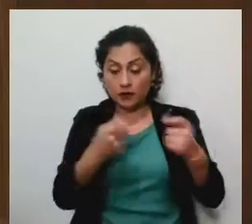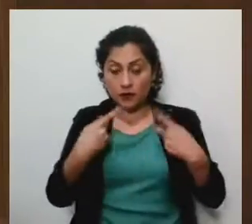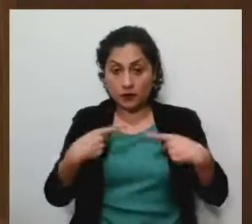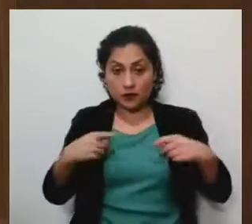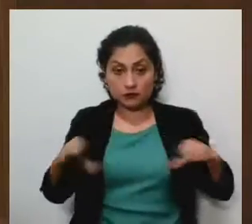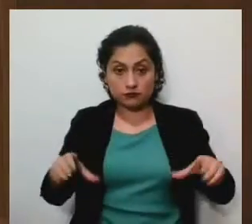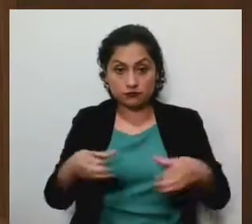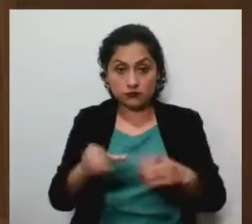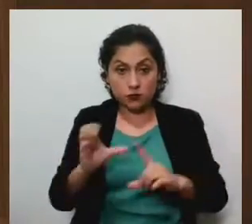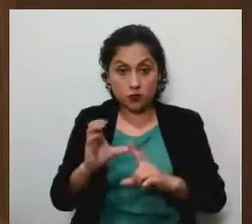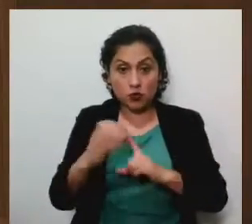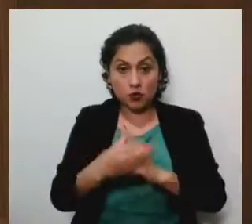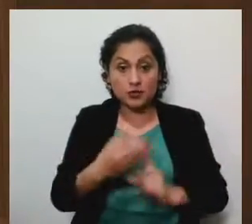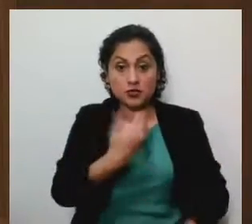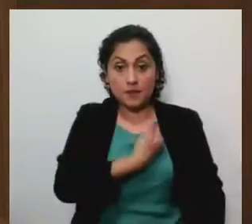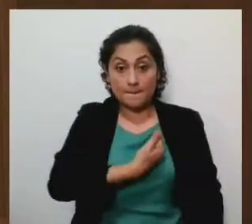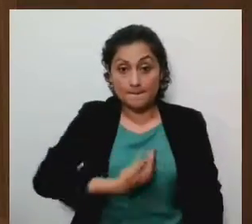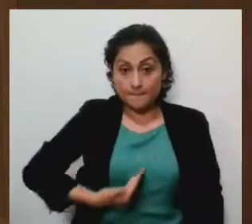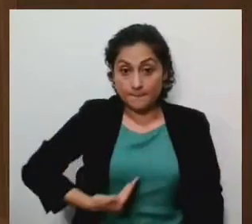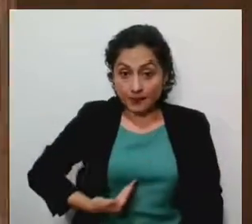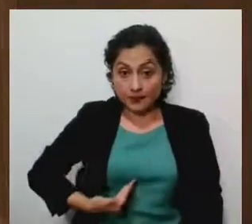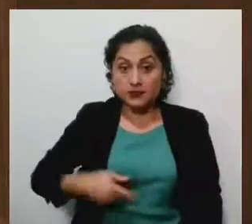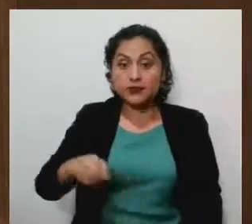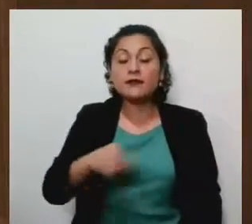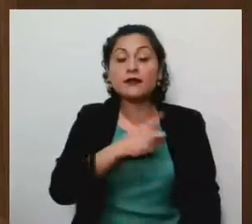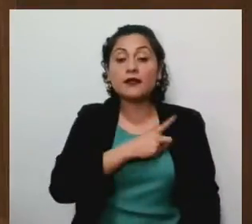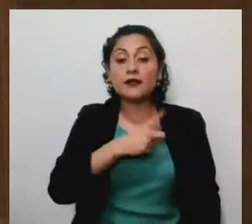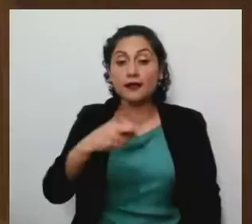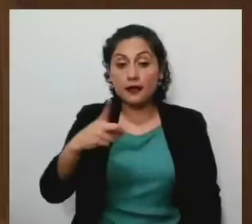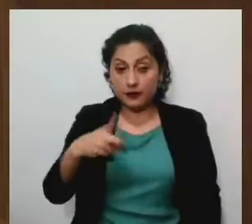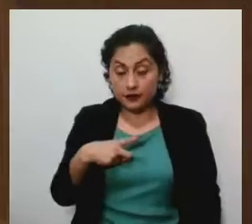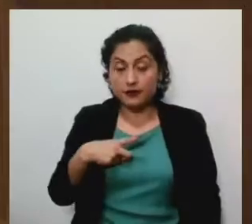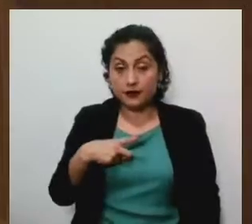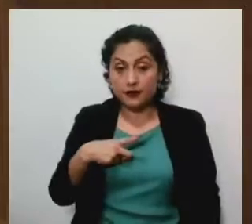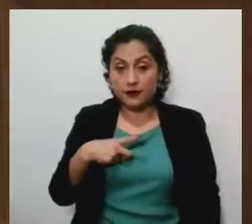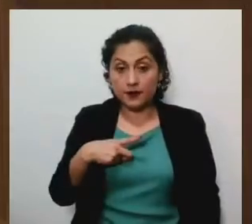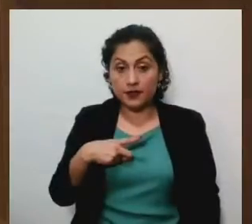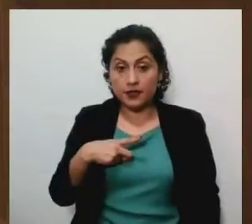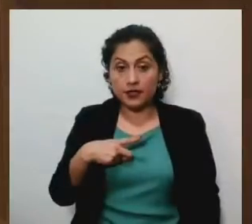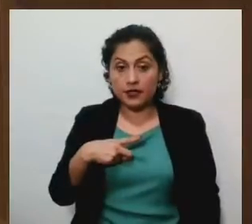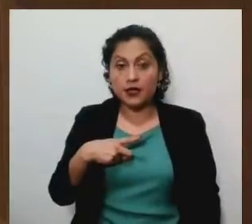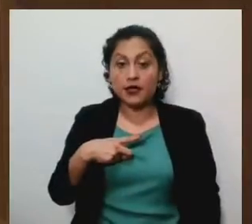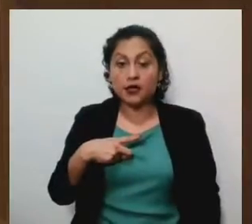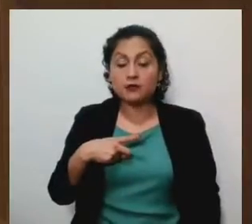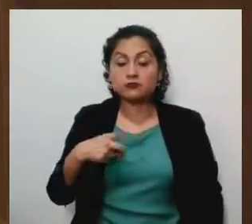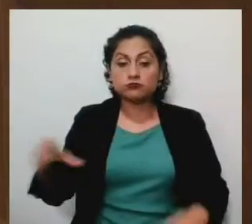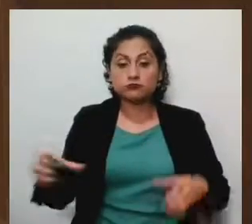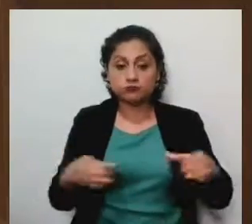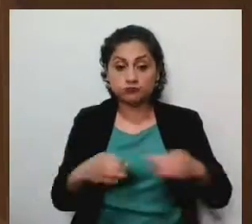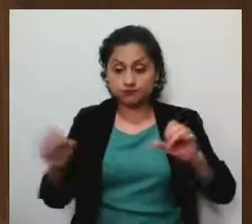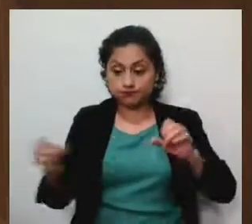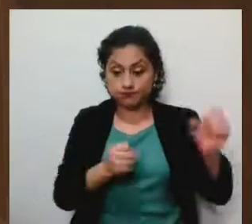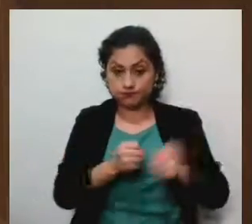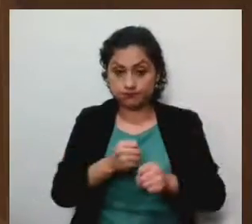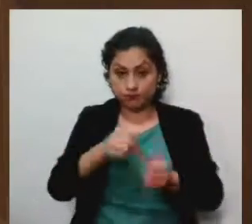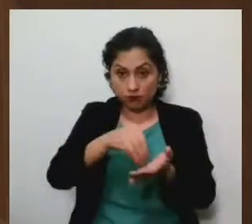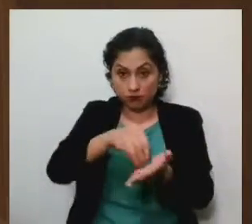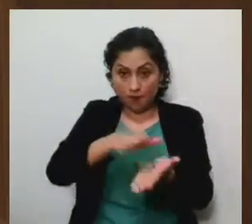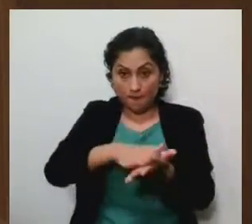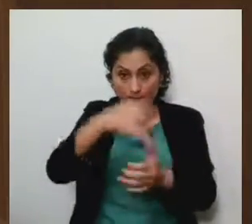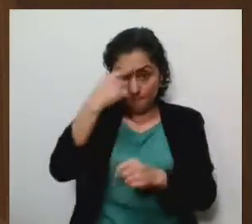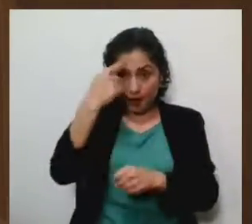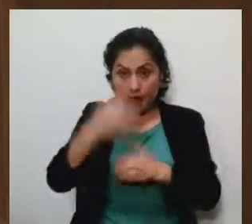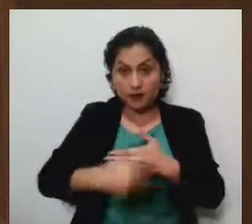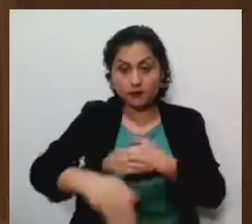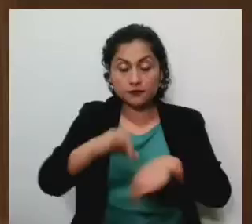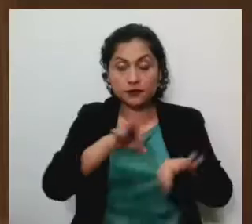tendrán 30 días para convocar a sesión a efecto de llevar a cabo su instalación e inicio de los trabajos. Se reforma el